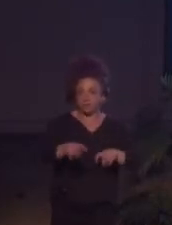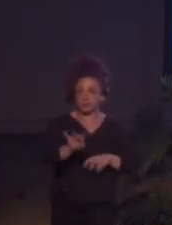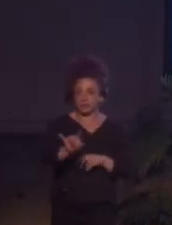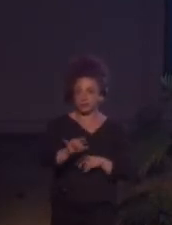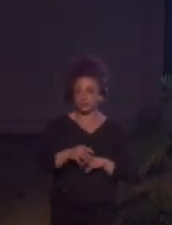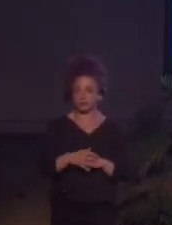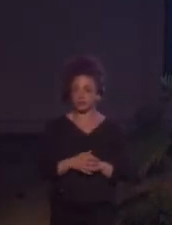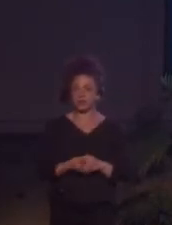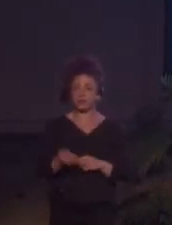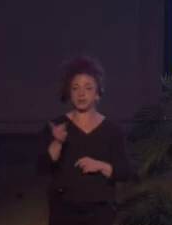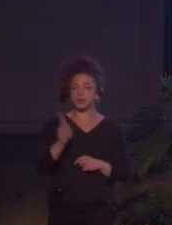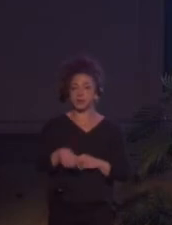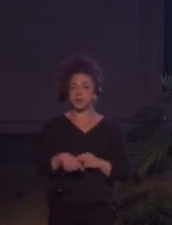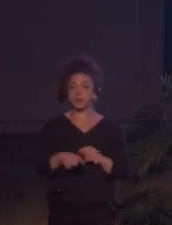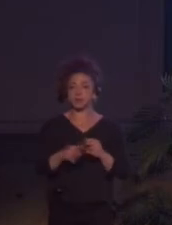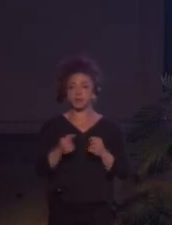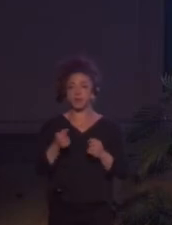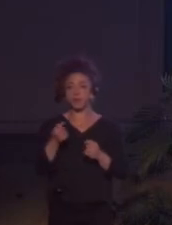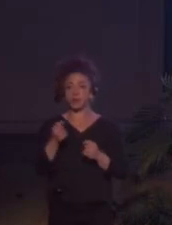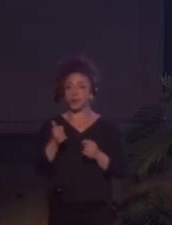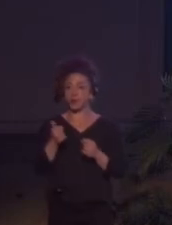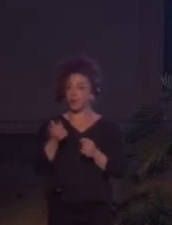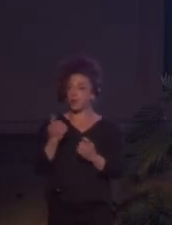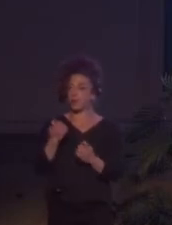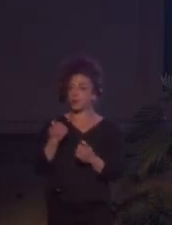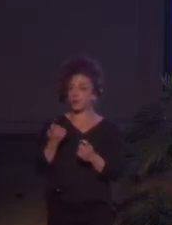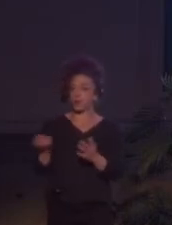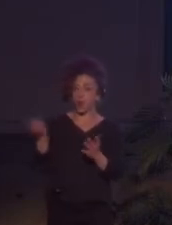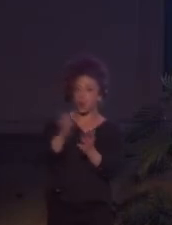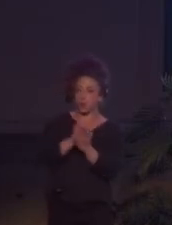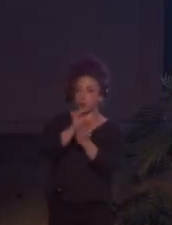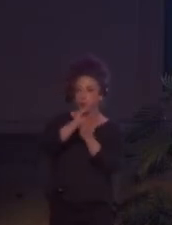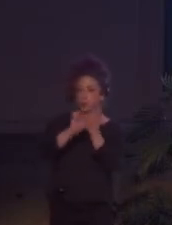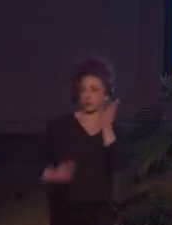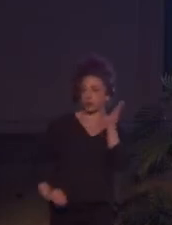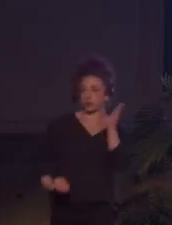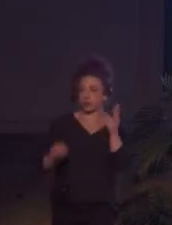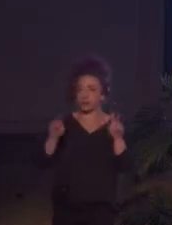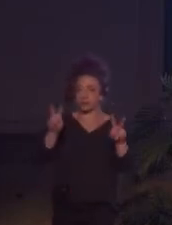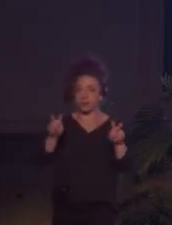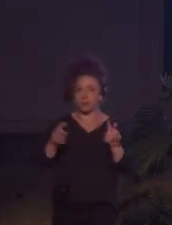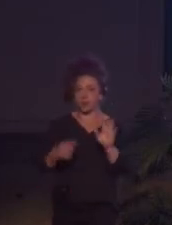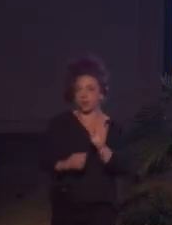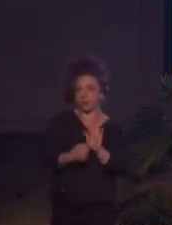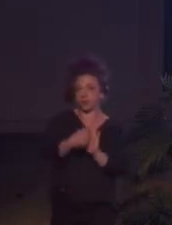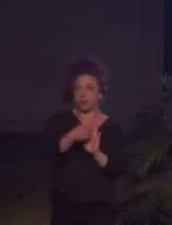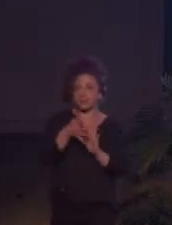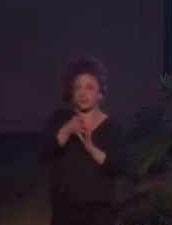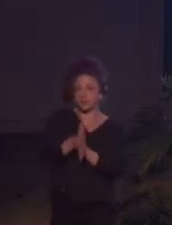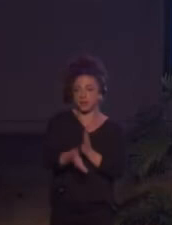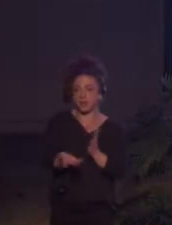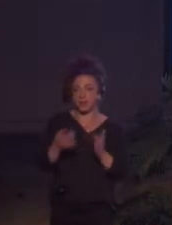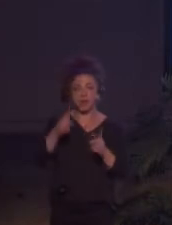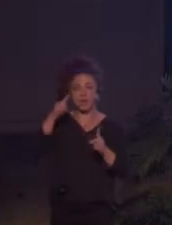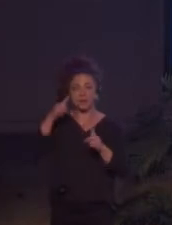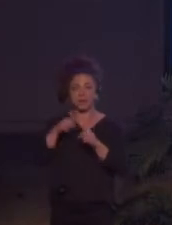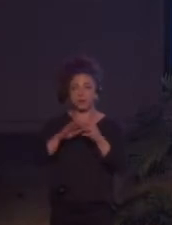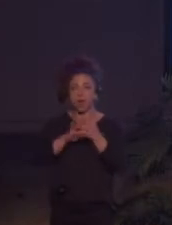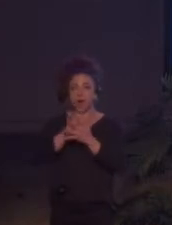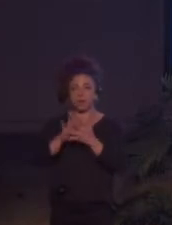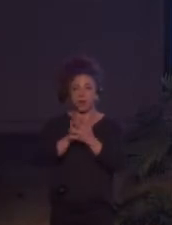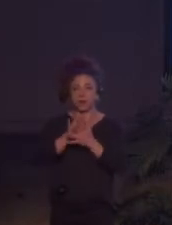dula gure koherentziaz edo nire koherentziaz hitz egin beharrean antiespezismoaren ideia hitz